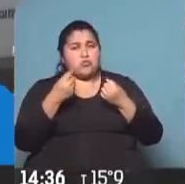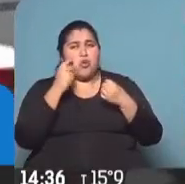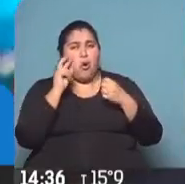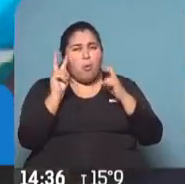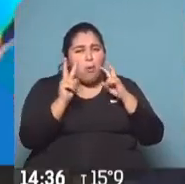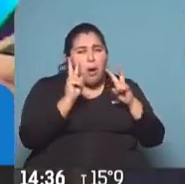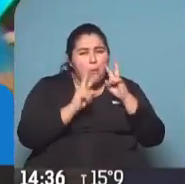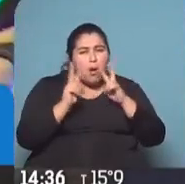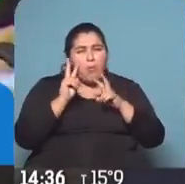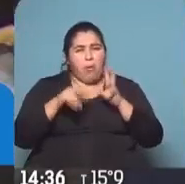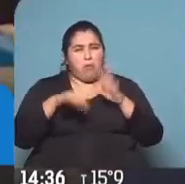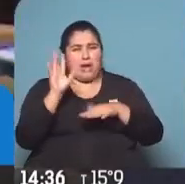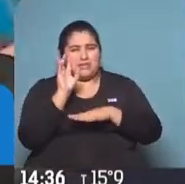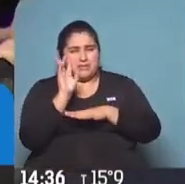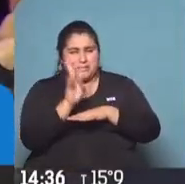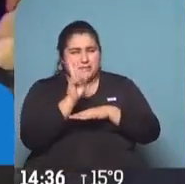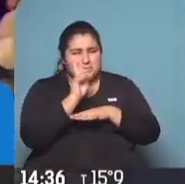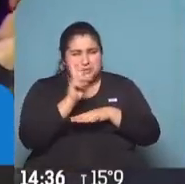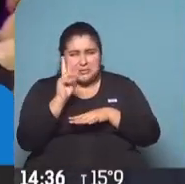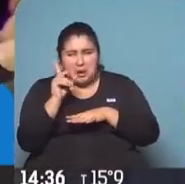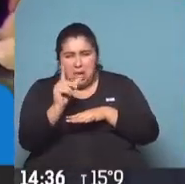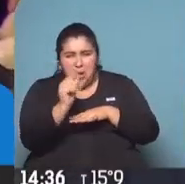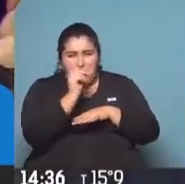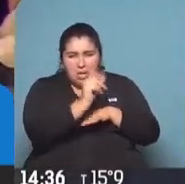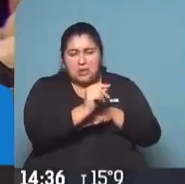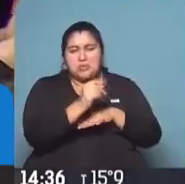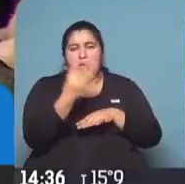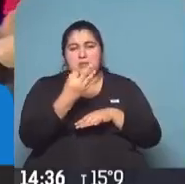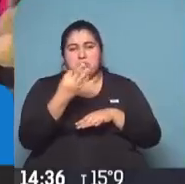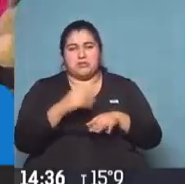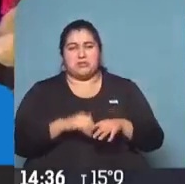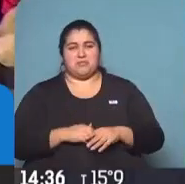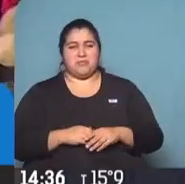de rayos no intrusivo